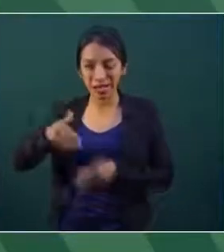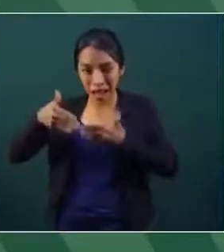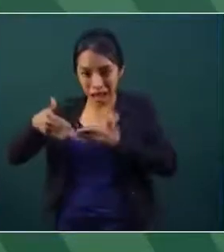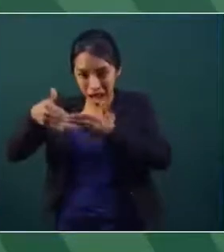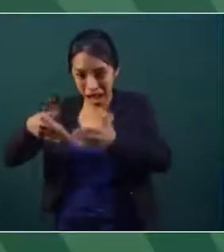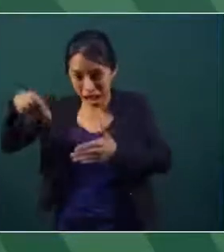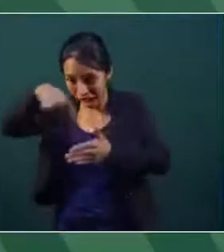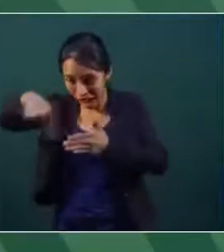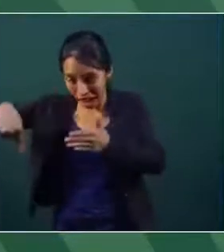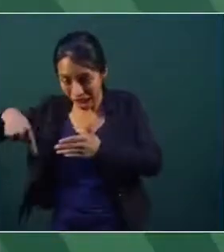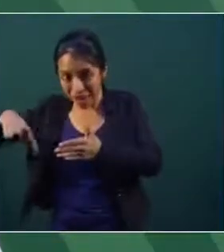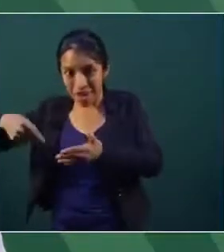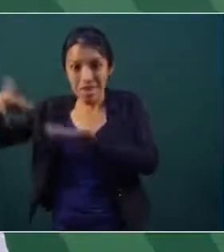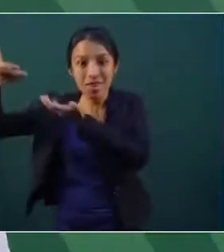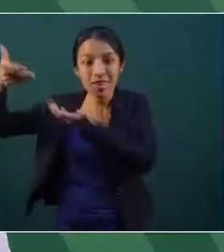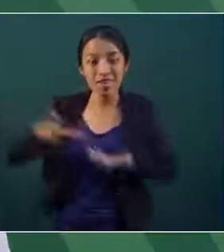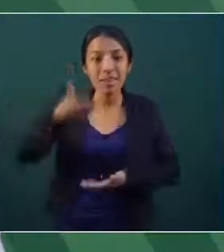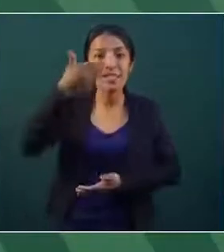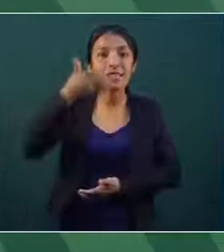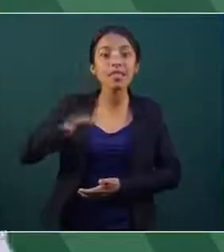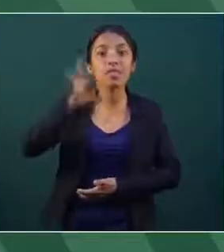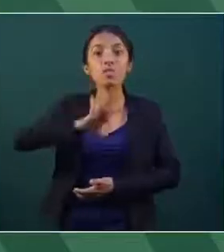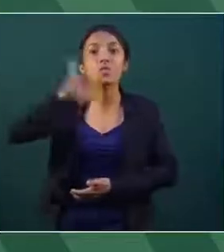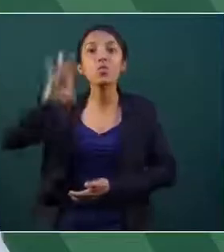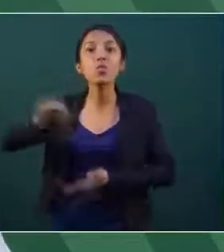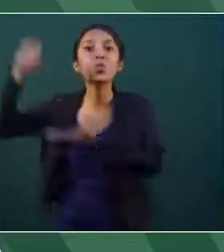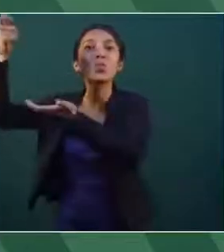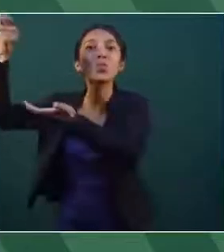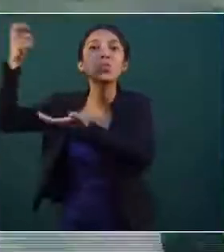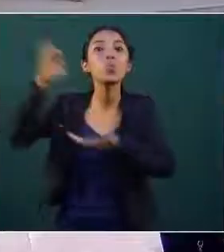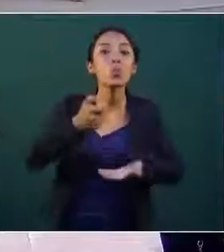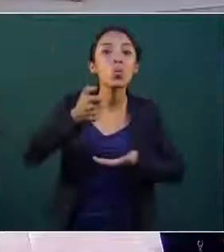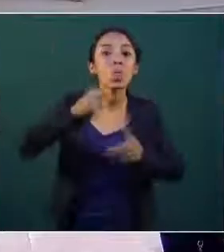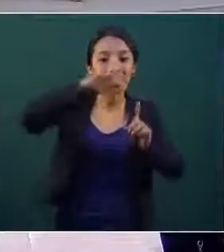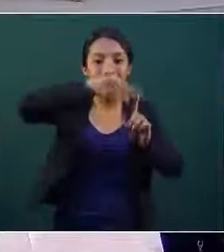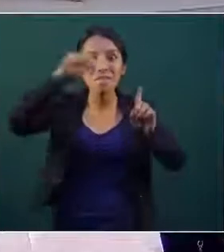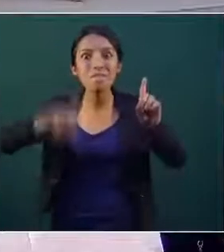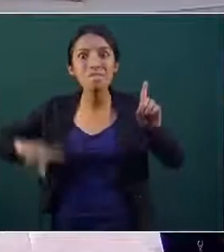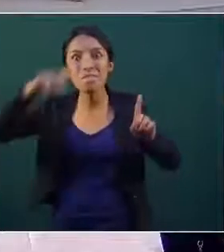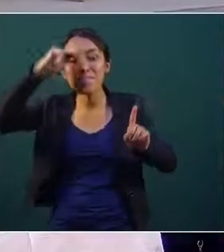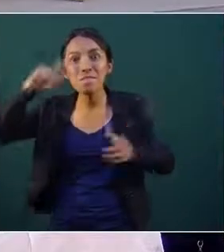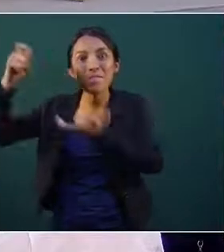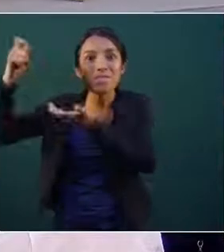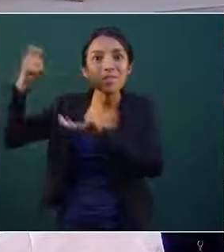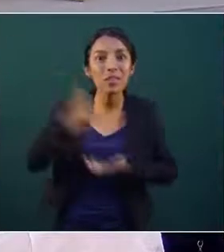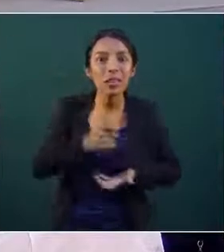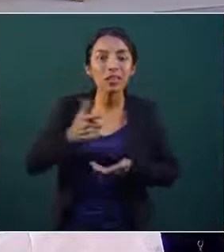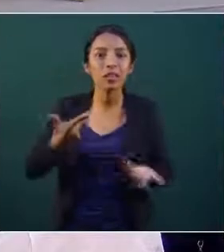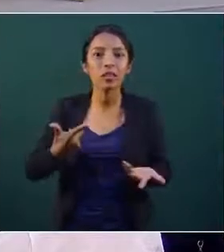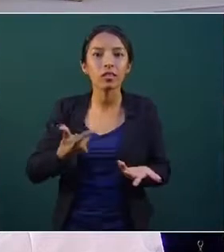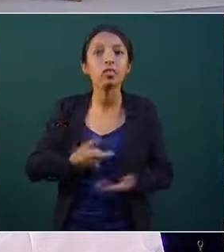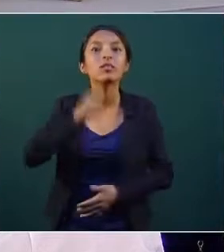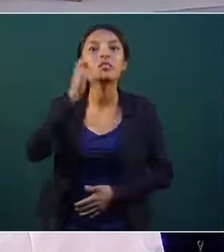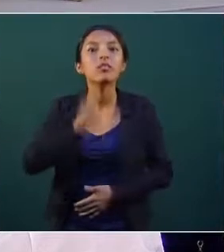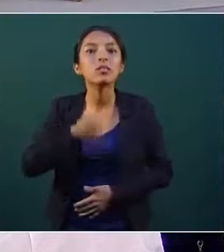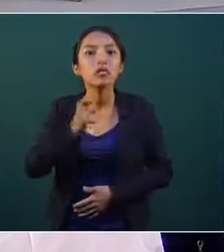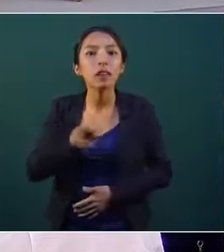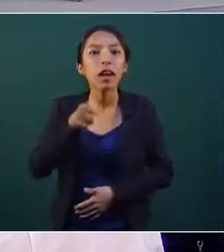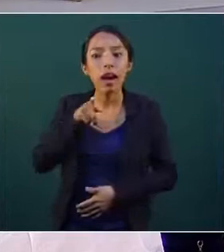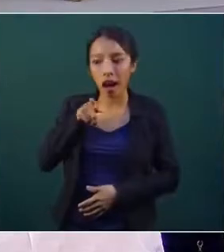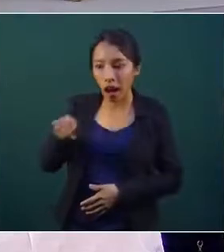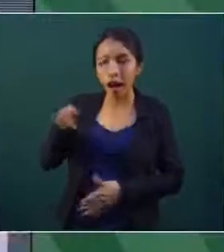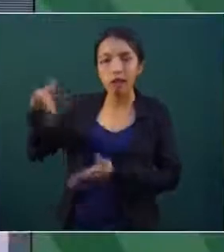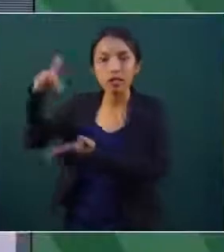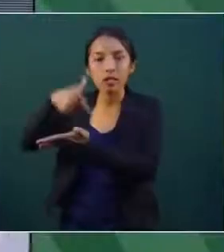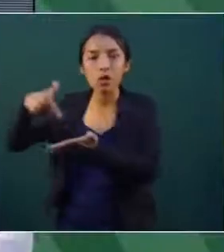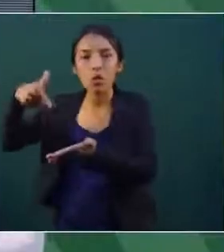ingresa el 10% del presupuesto nacional. Es decir, la recaudación en las aduanas